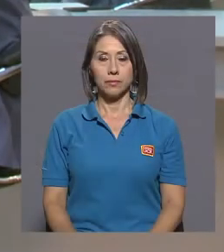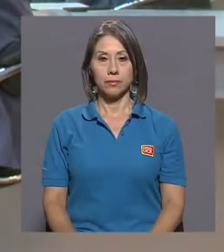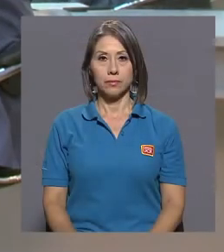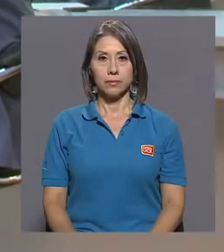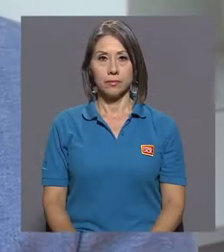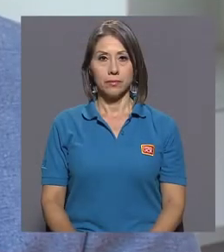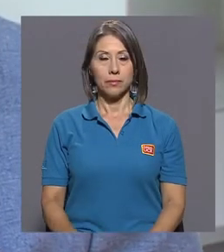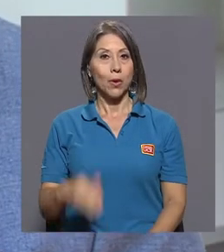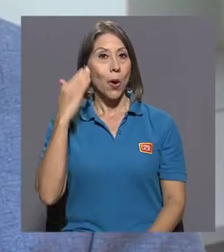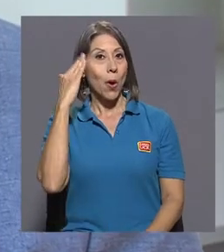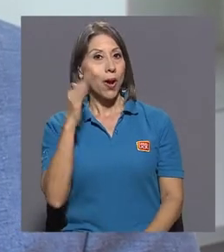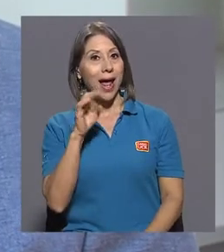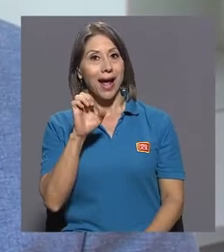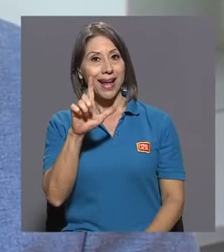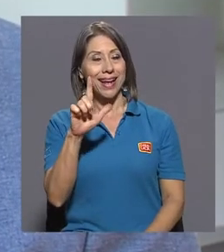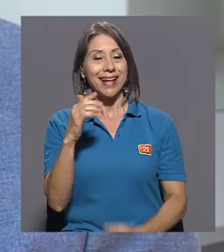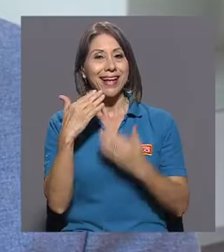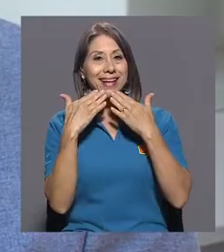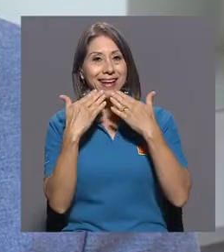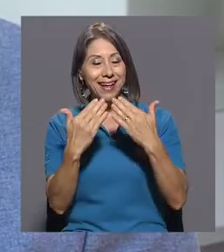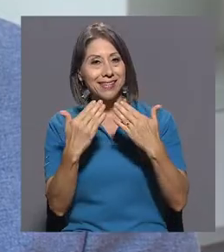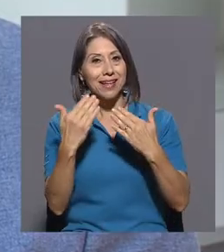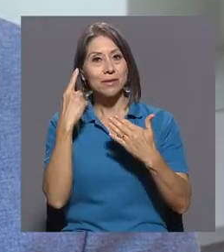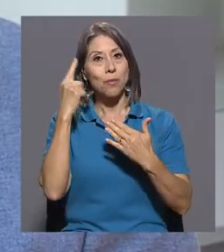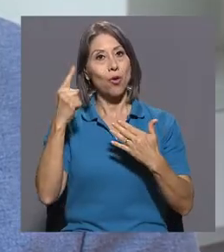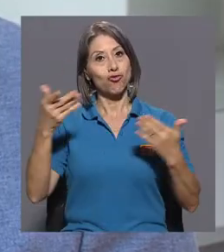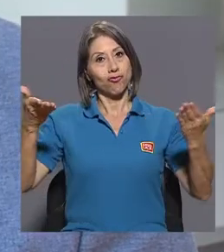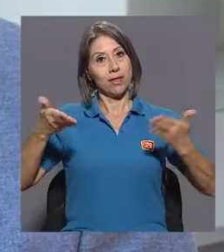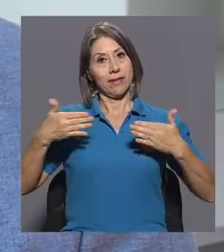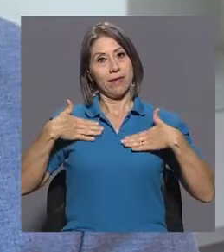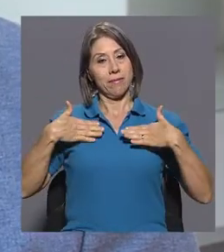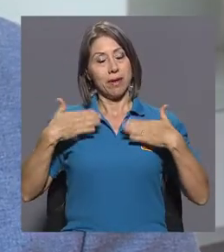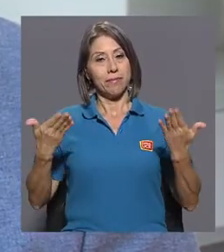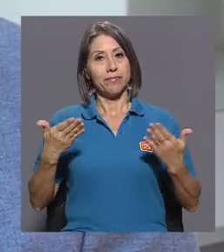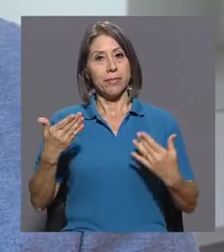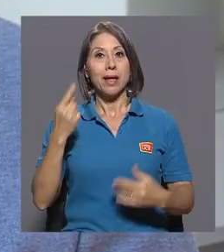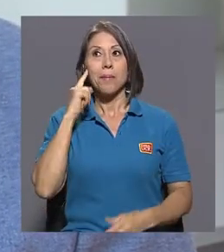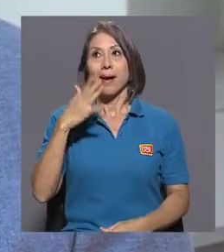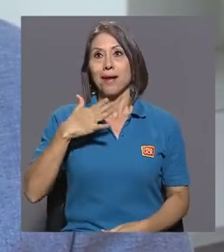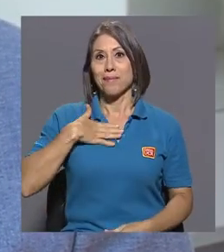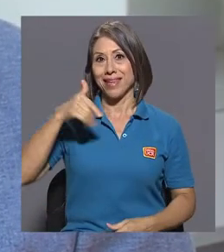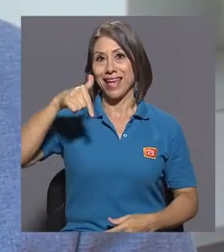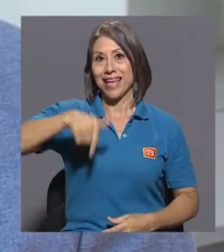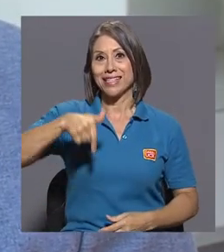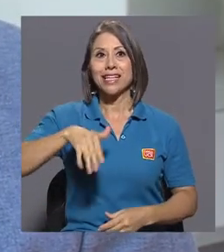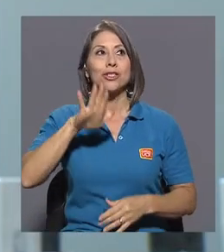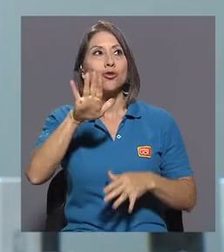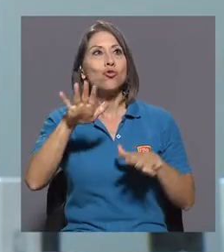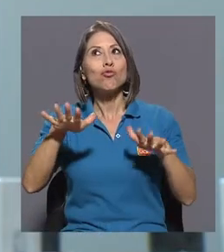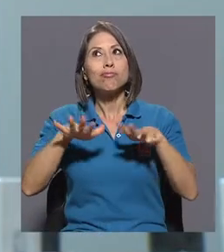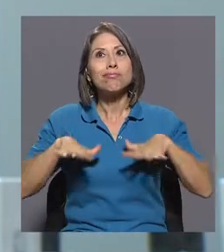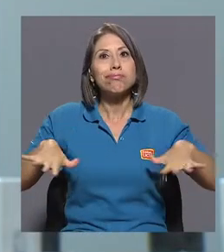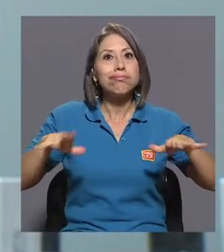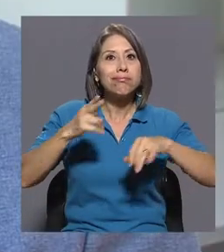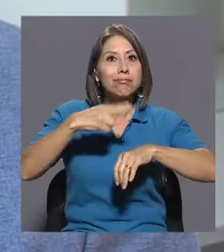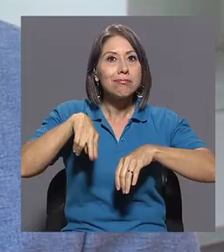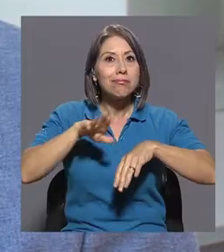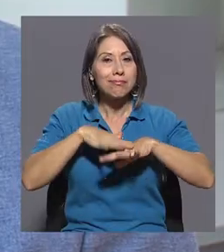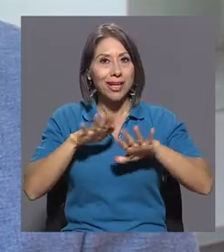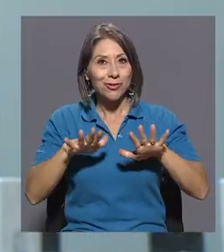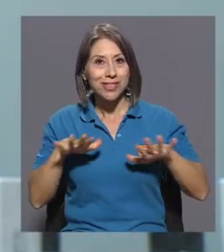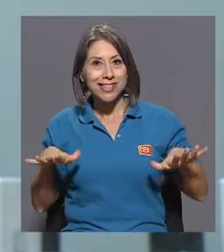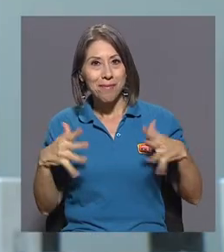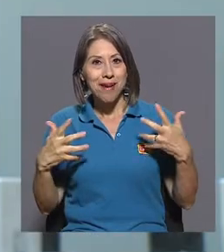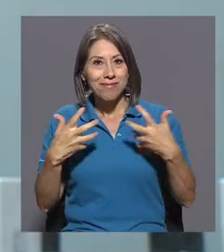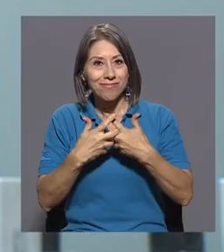Hola Ángel, Hola, Mario. gracias por recibirme en lo que para mí este es tu ecosistema. Muchas gracias por la invitación. Un